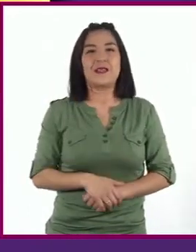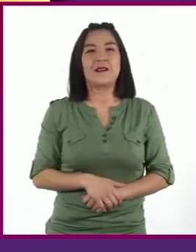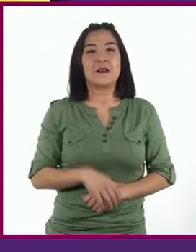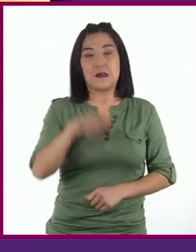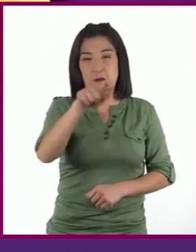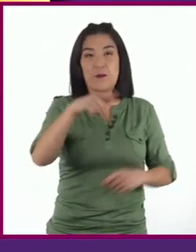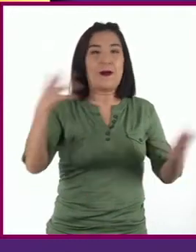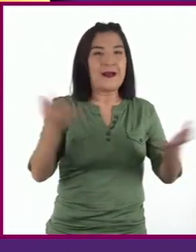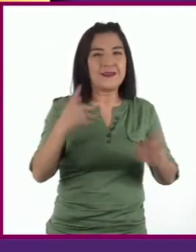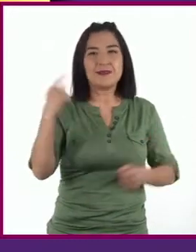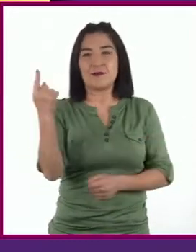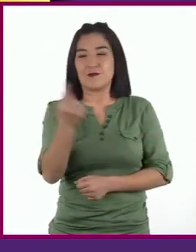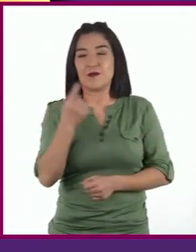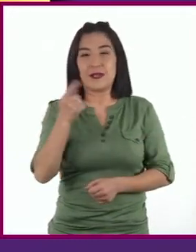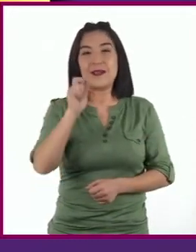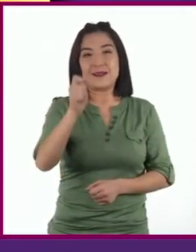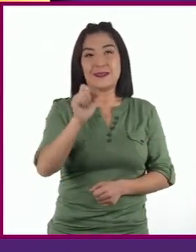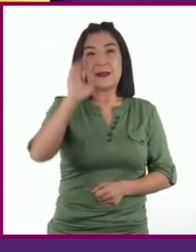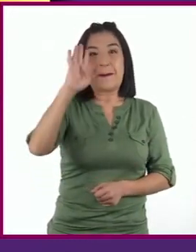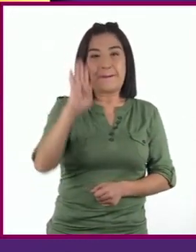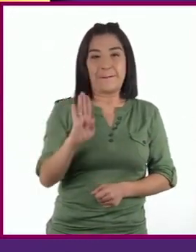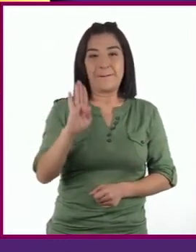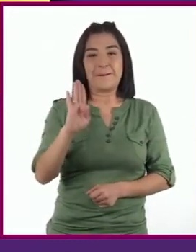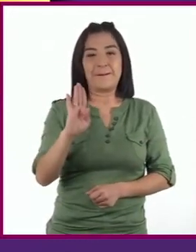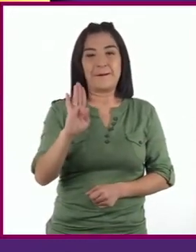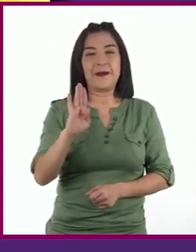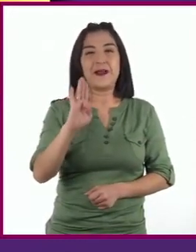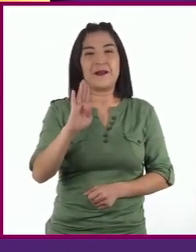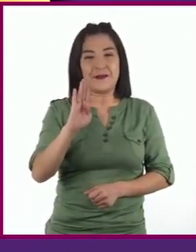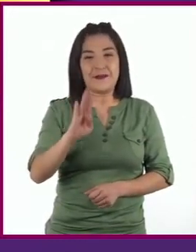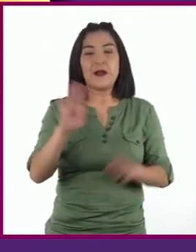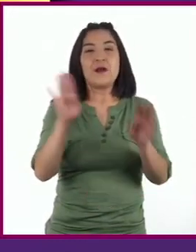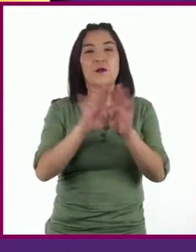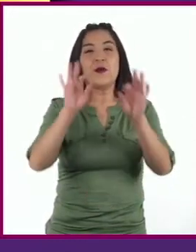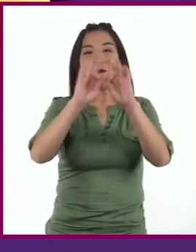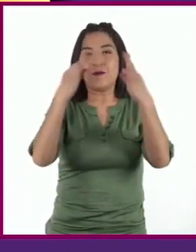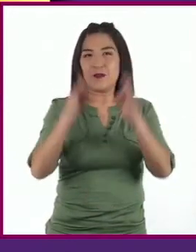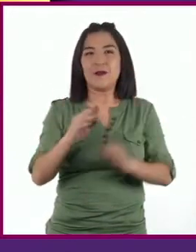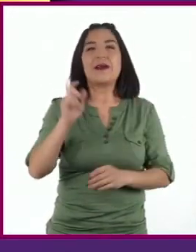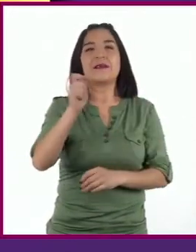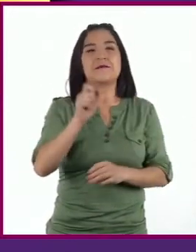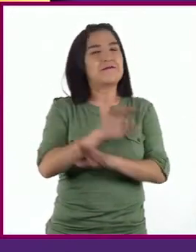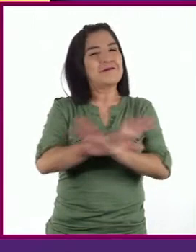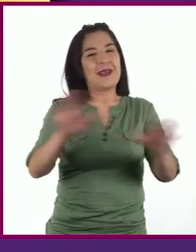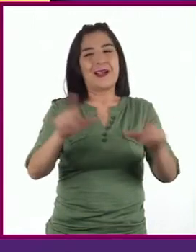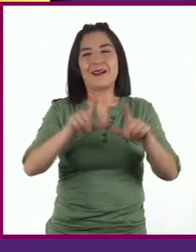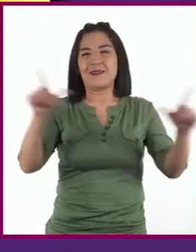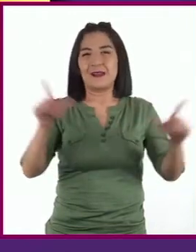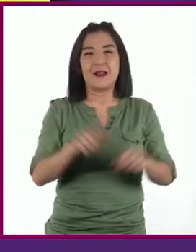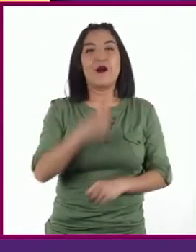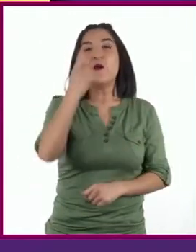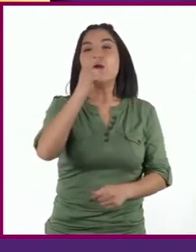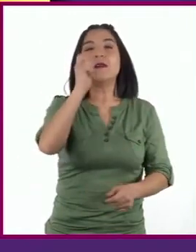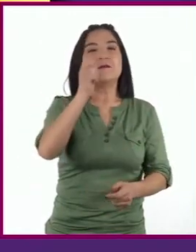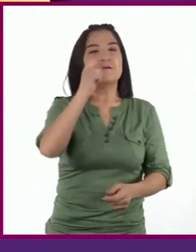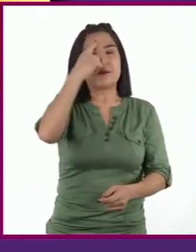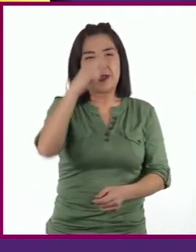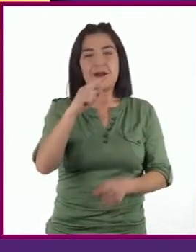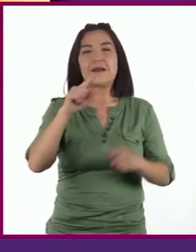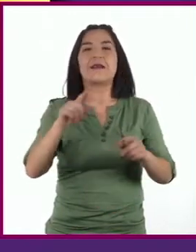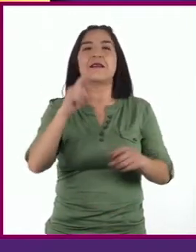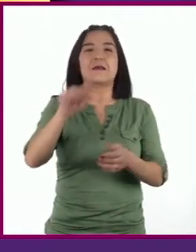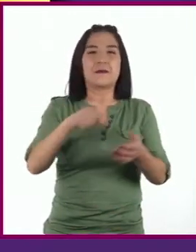realizan la rotación sobre el vértice B, la figura quedaría lista solo para hacer la